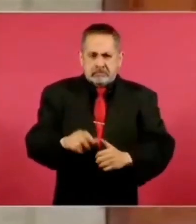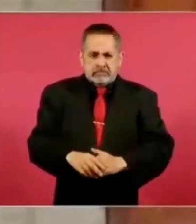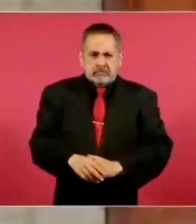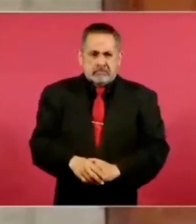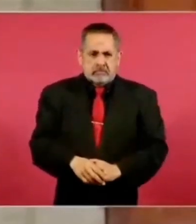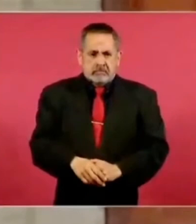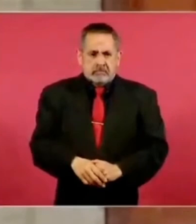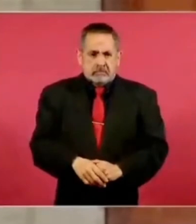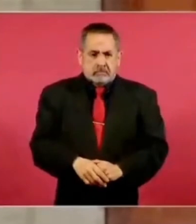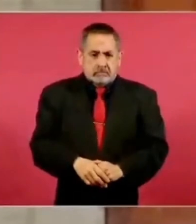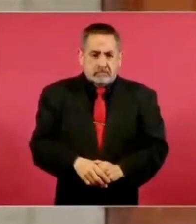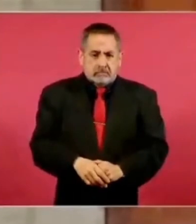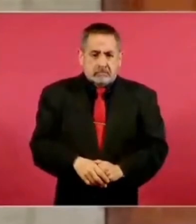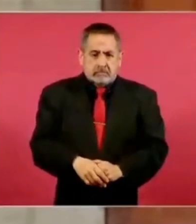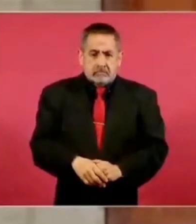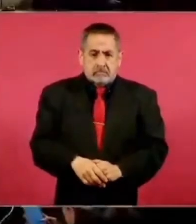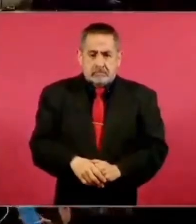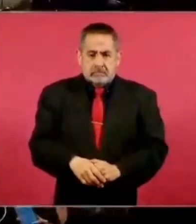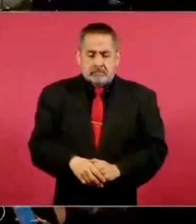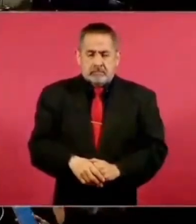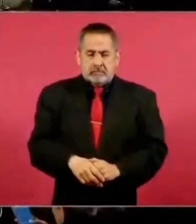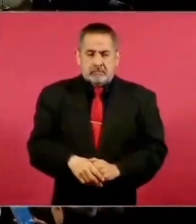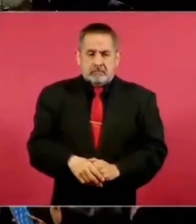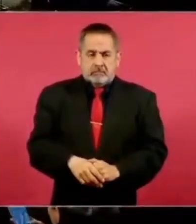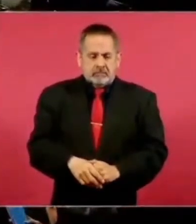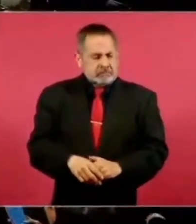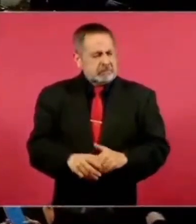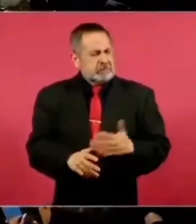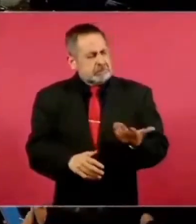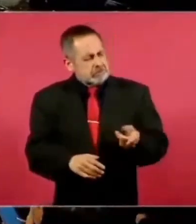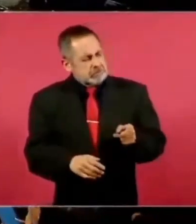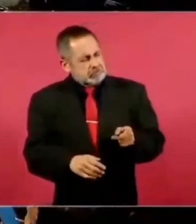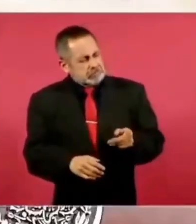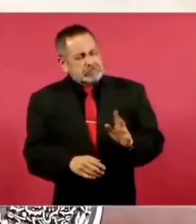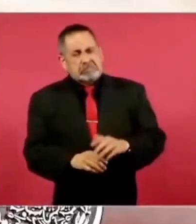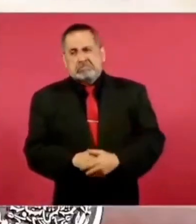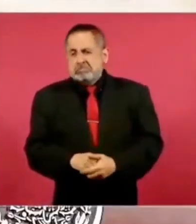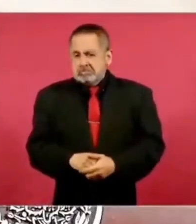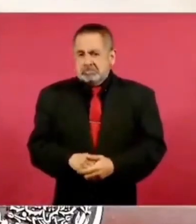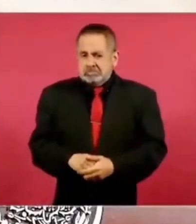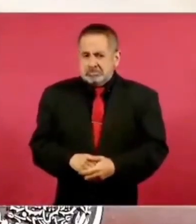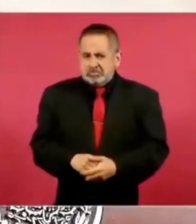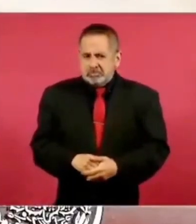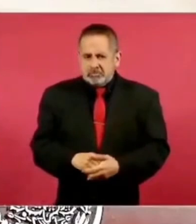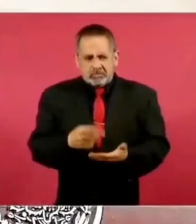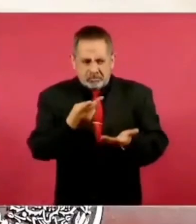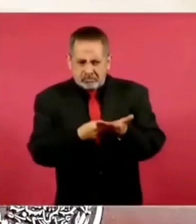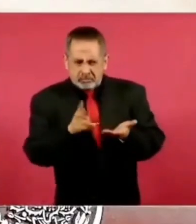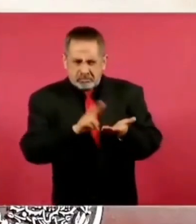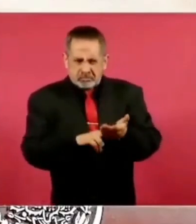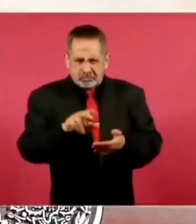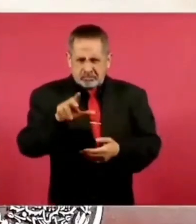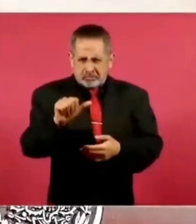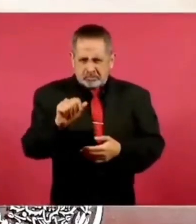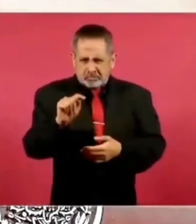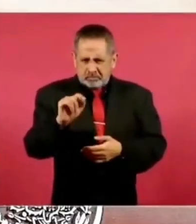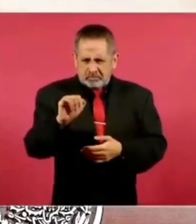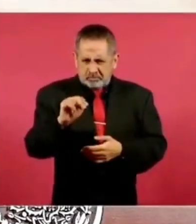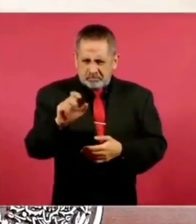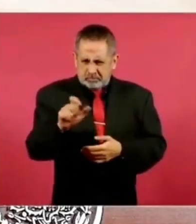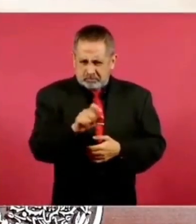19. Ah, tiene ya. Entonces, cuando iba Latinos,